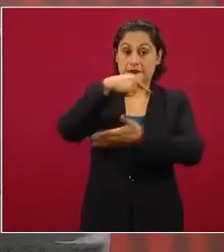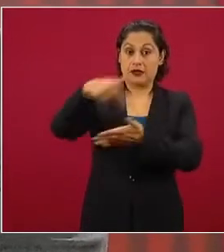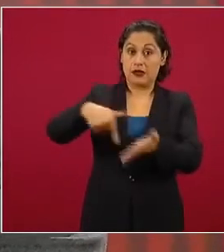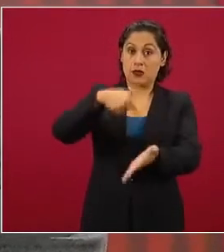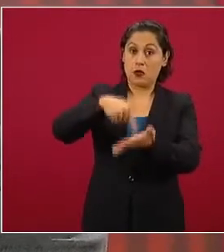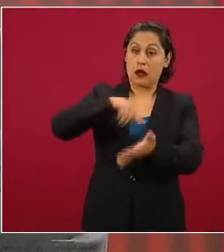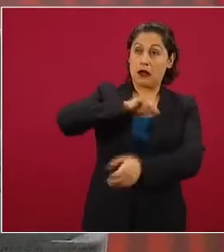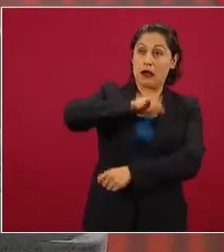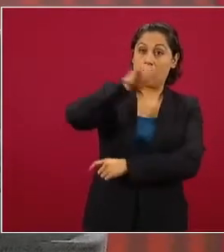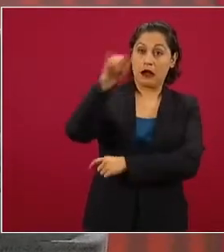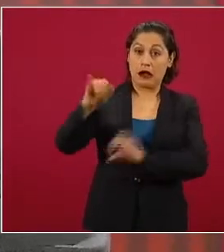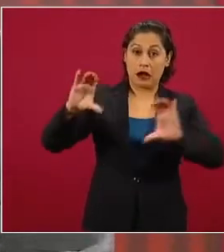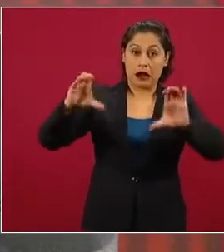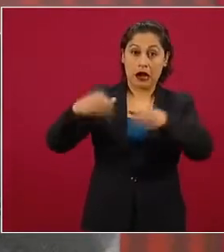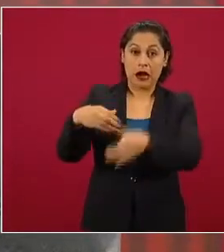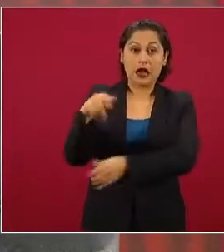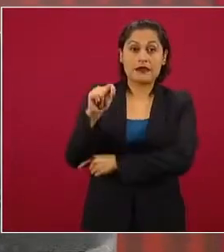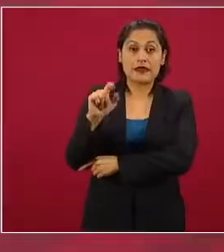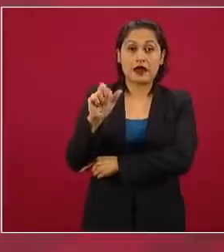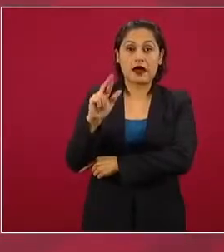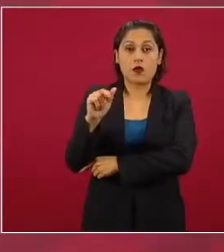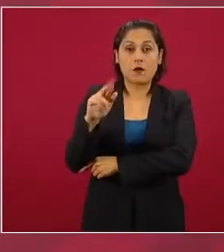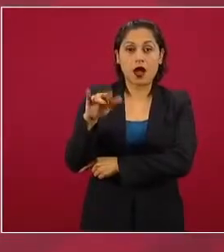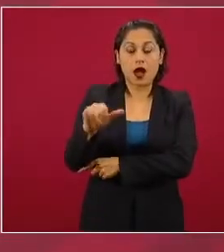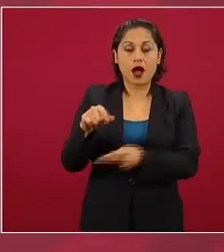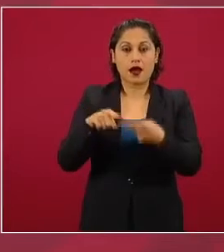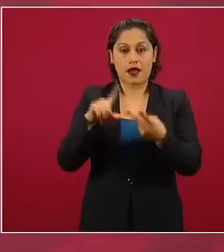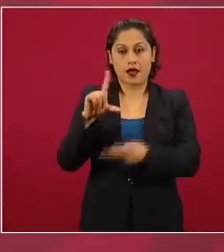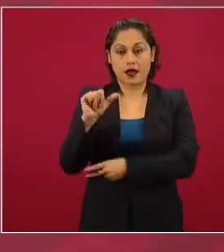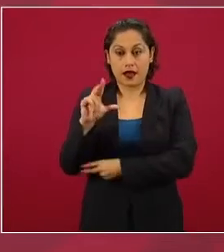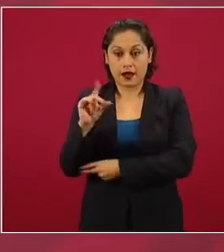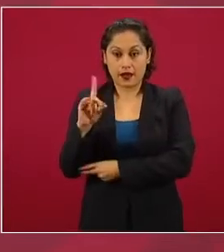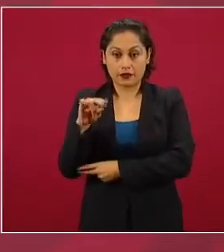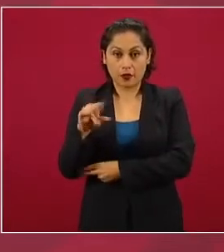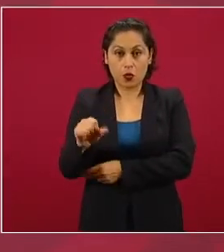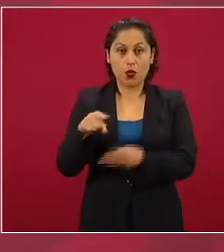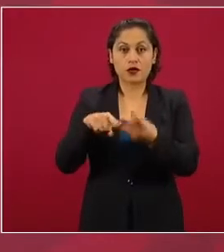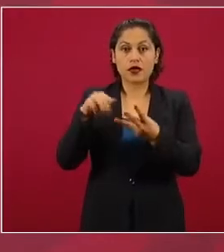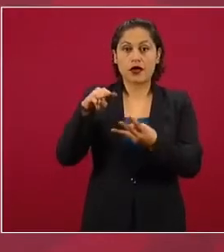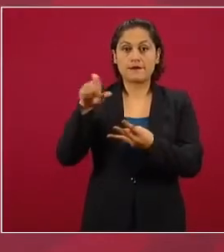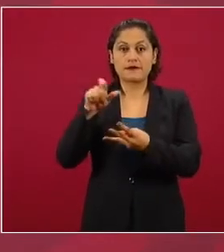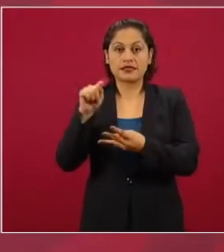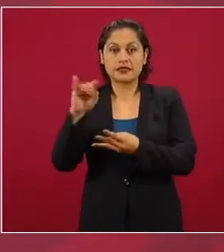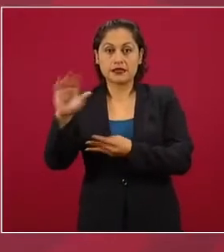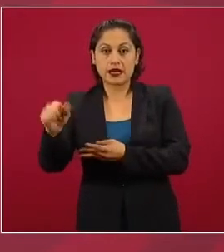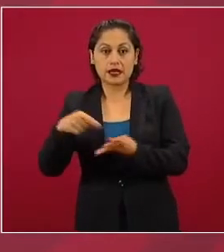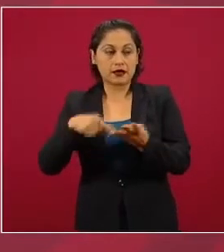Lacandona, en la Mixteca, aquí en la Guerrero,